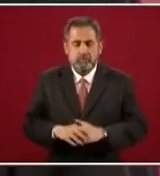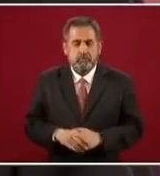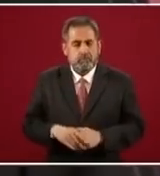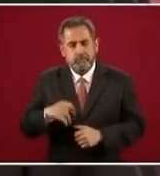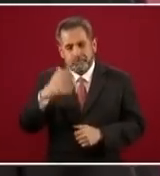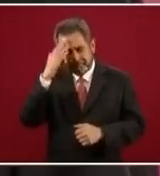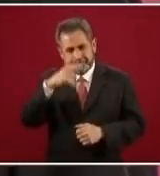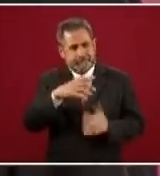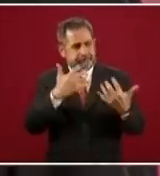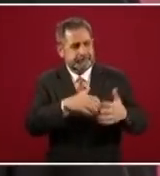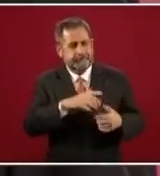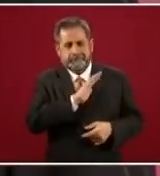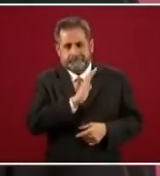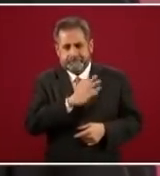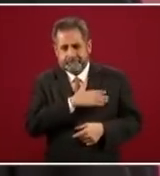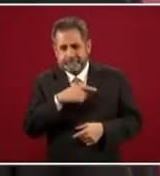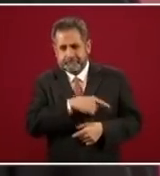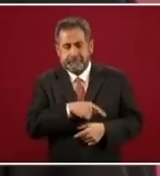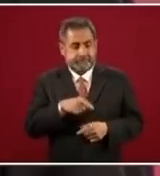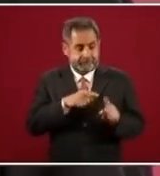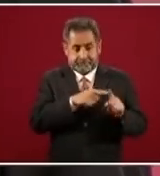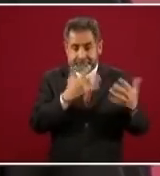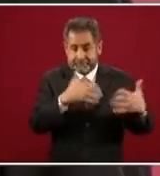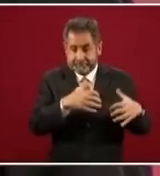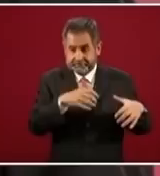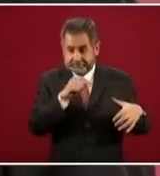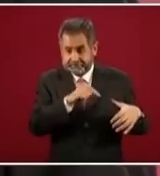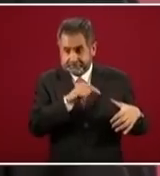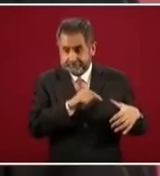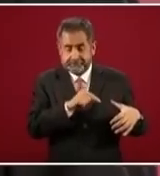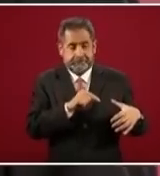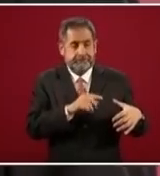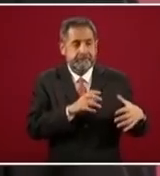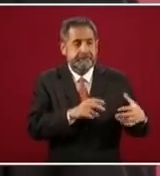empresas estas españolas, una de ellas,